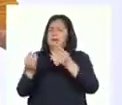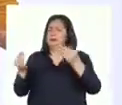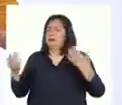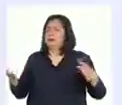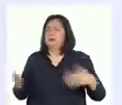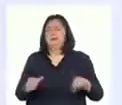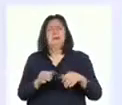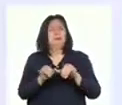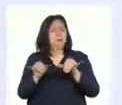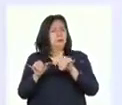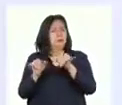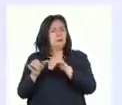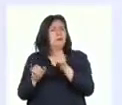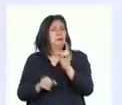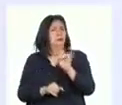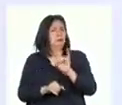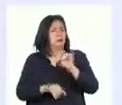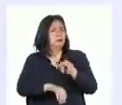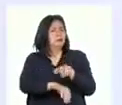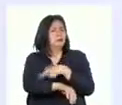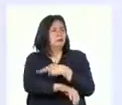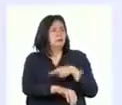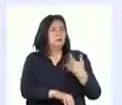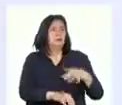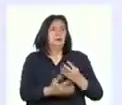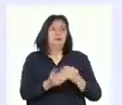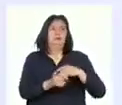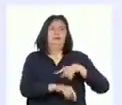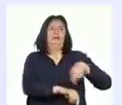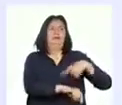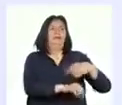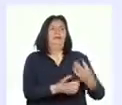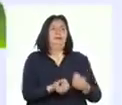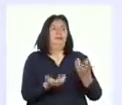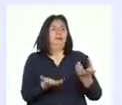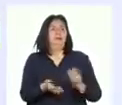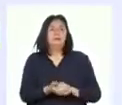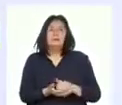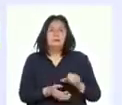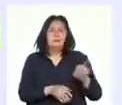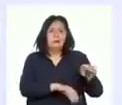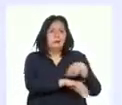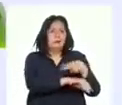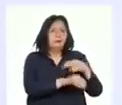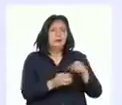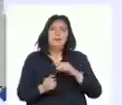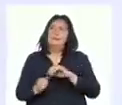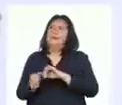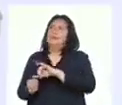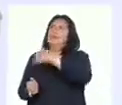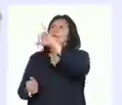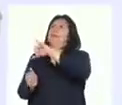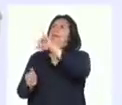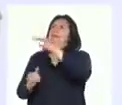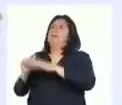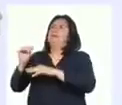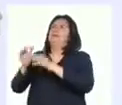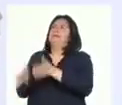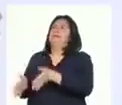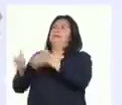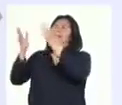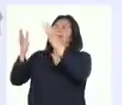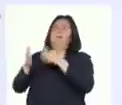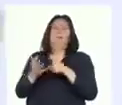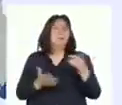muchísimas cosas. Sin embargo, nos demoraríamos mucho usando una regla para medir un edificio, la distancia